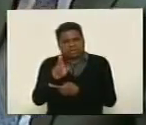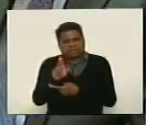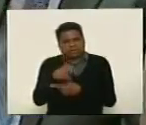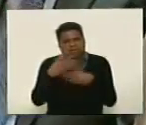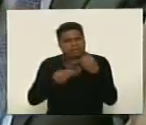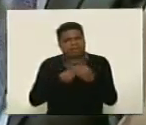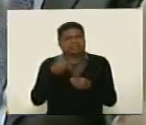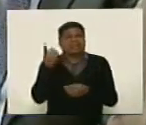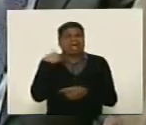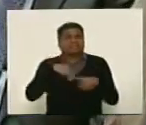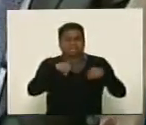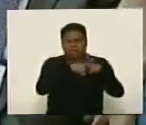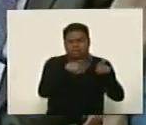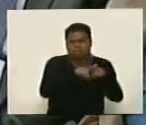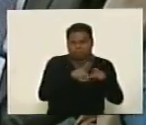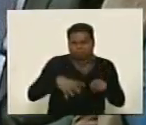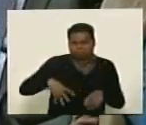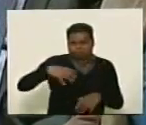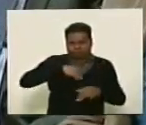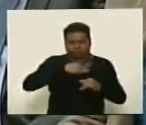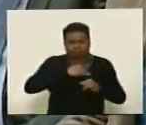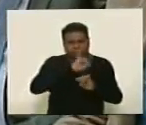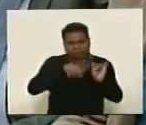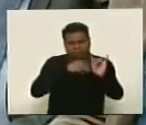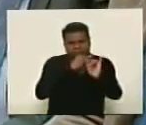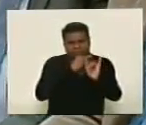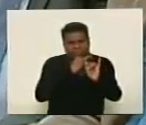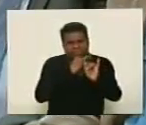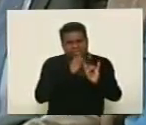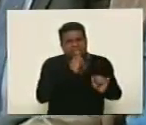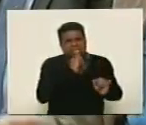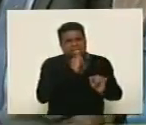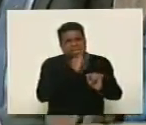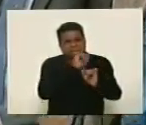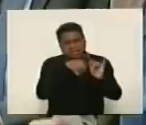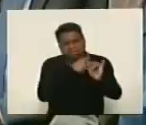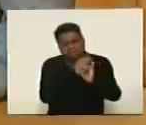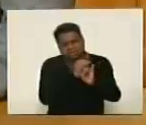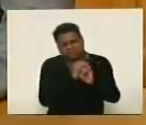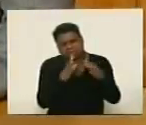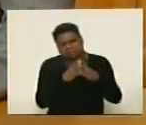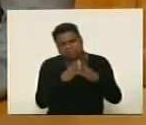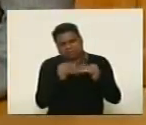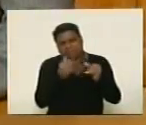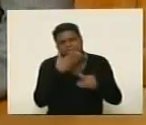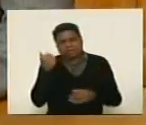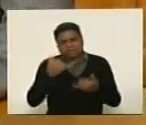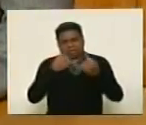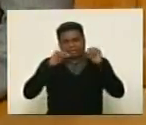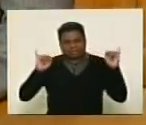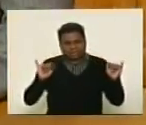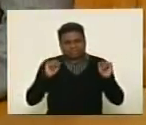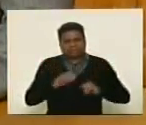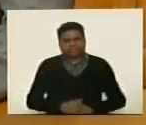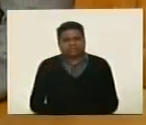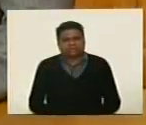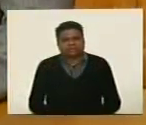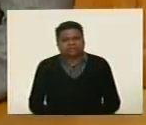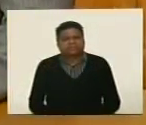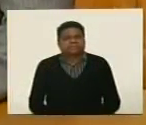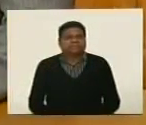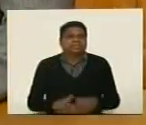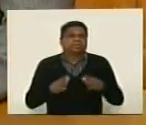tradicional sistema financiero internacional, en función de defender nuestra independencia, fomentando a su vez la